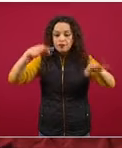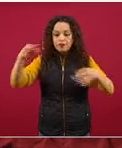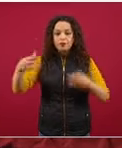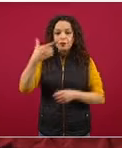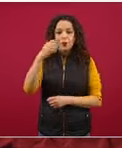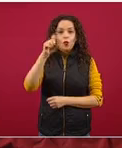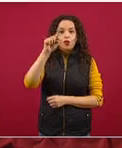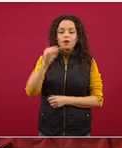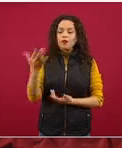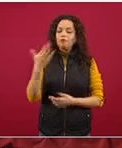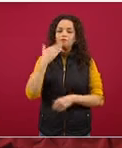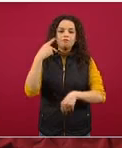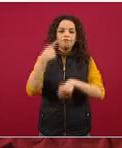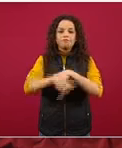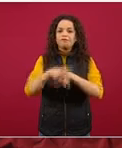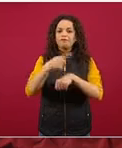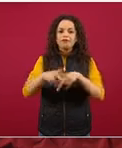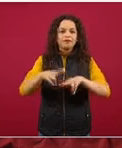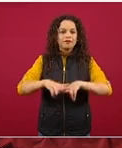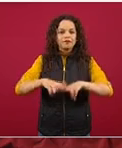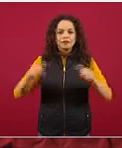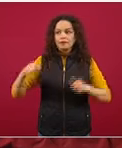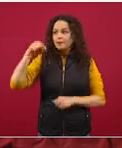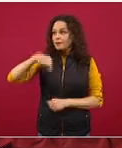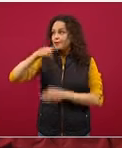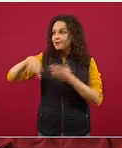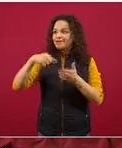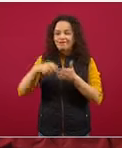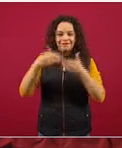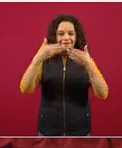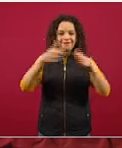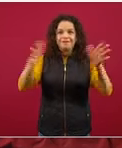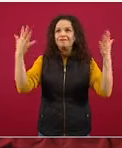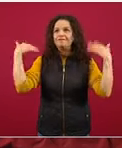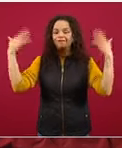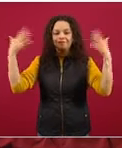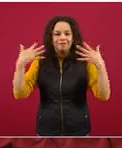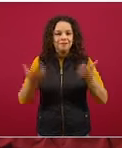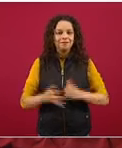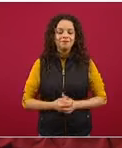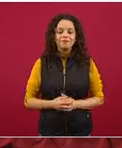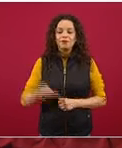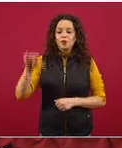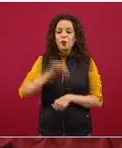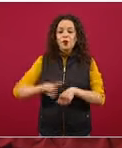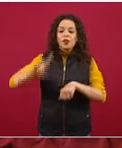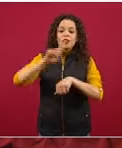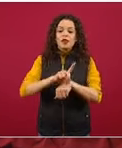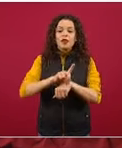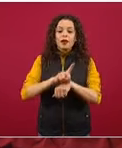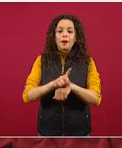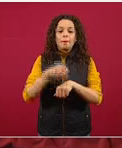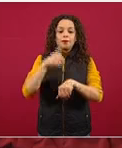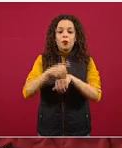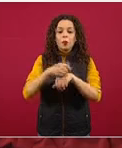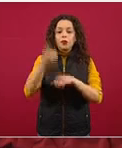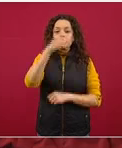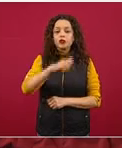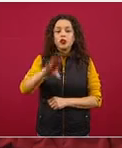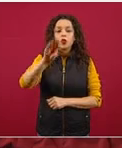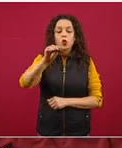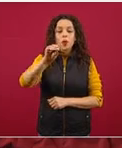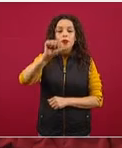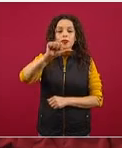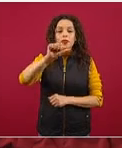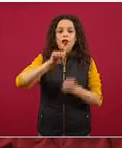lugar que también tiene puertas abiertas y está ventilado. Estamos en el día número 196 de la